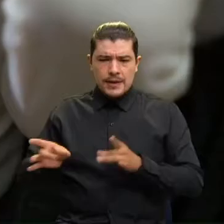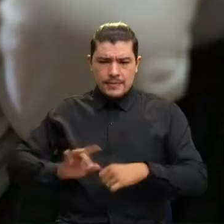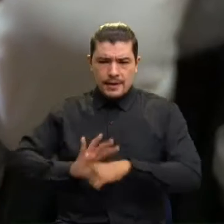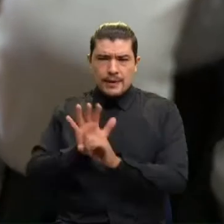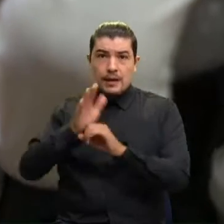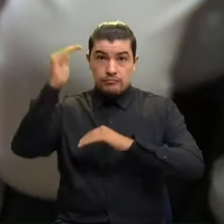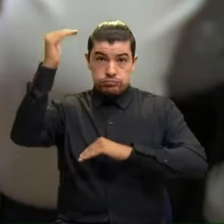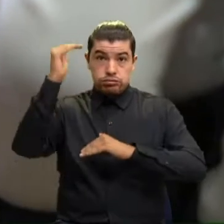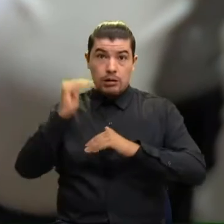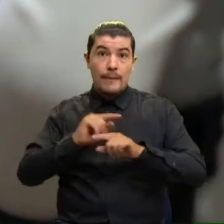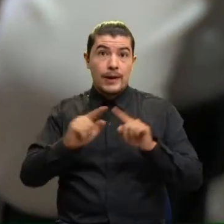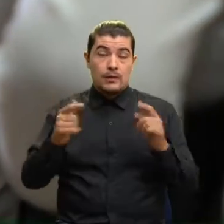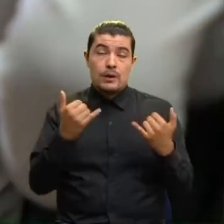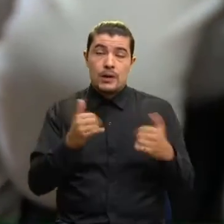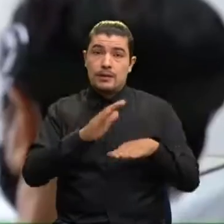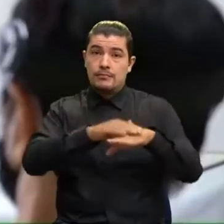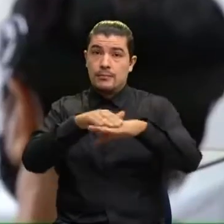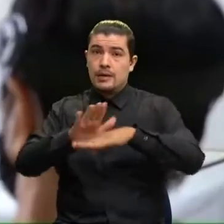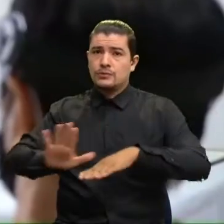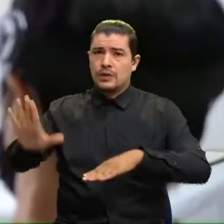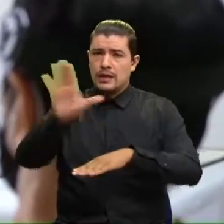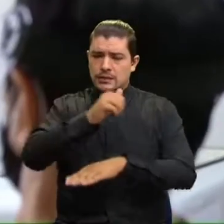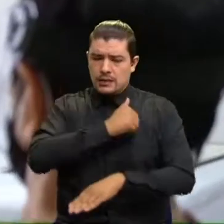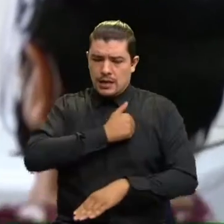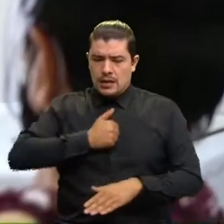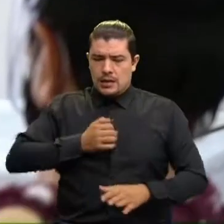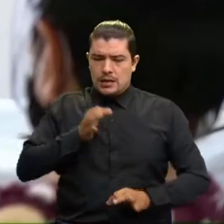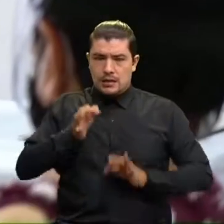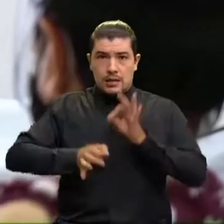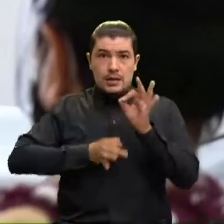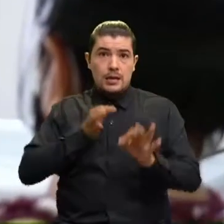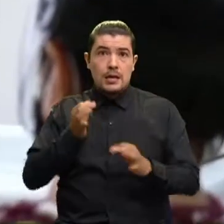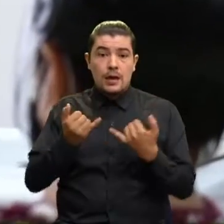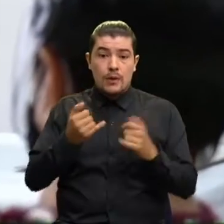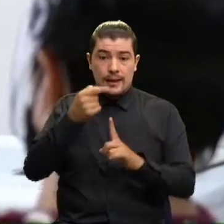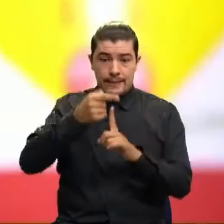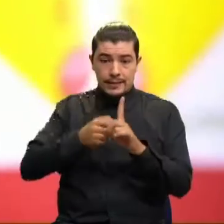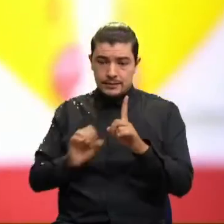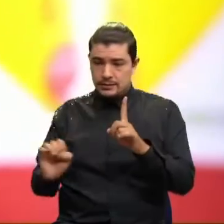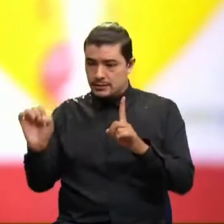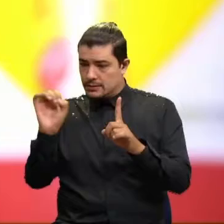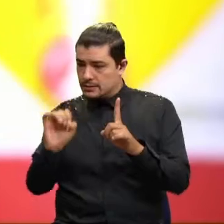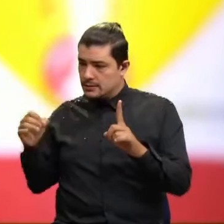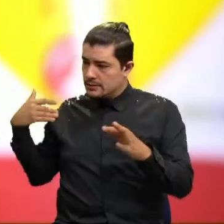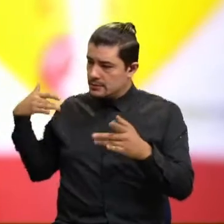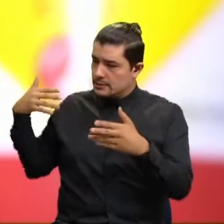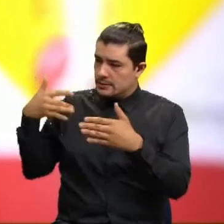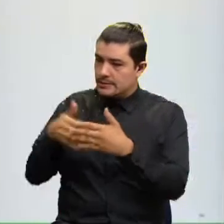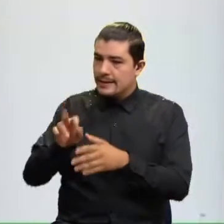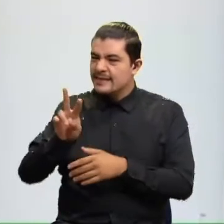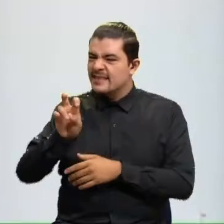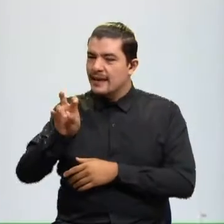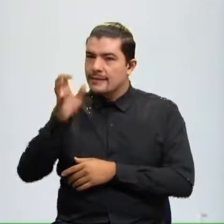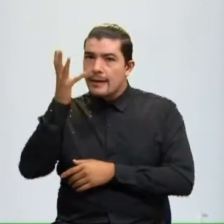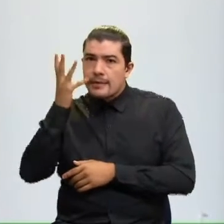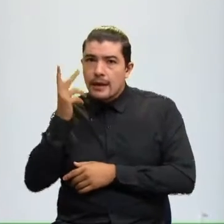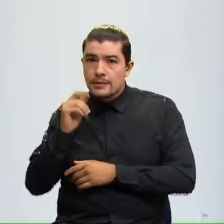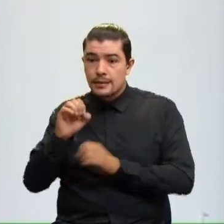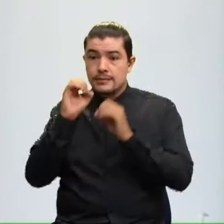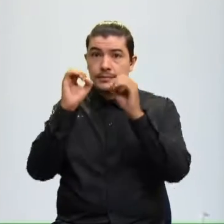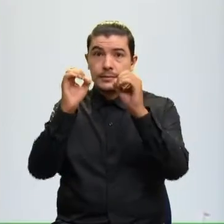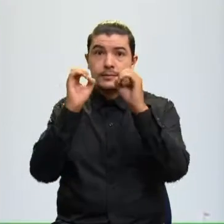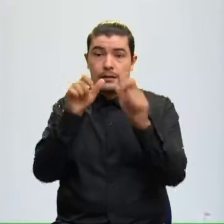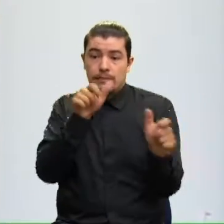a los ciudadanos no bajar la guardia en el autocuidado. En lo ocurrido del mes de octubre, llevamos 7 días de 0 fallecidos